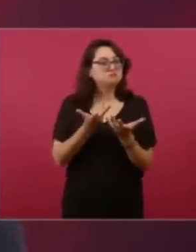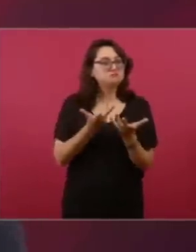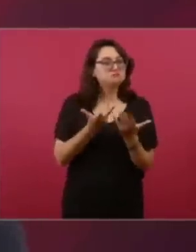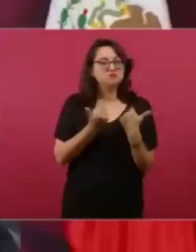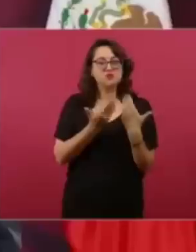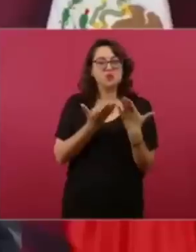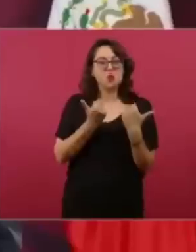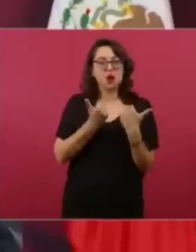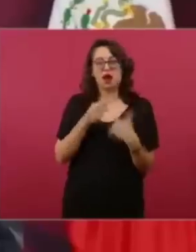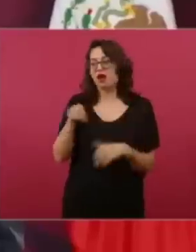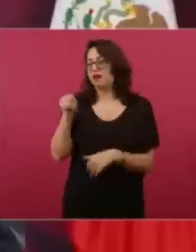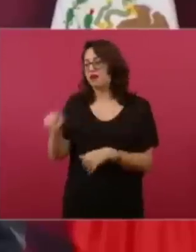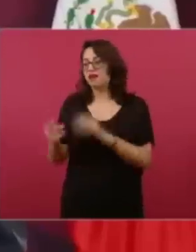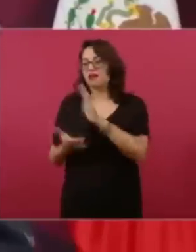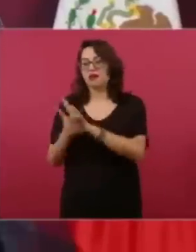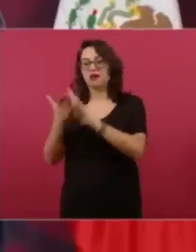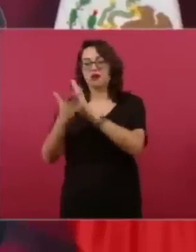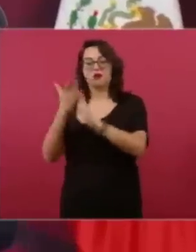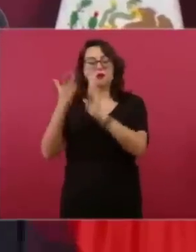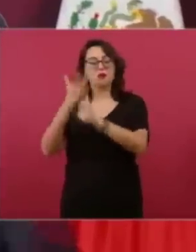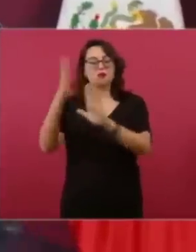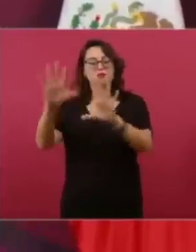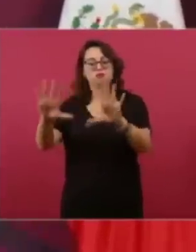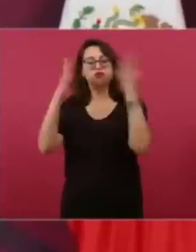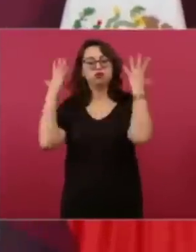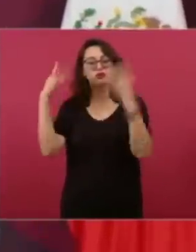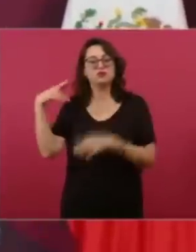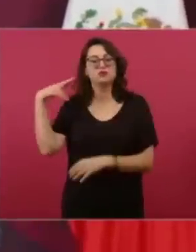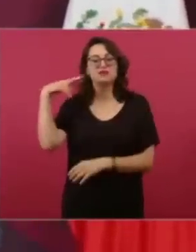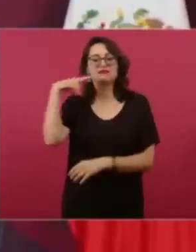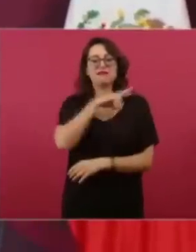récord. O sea,